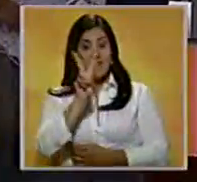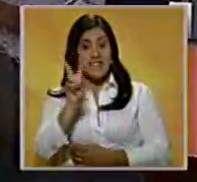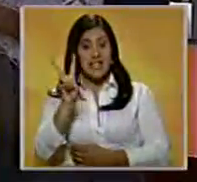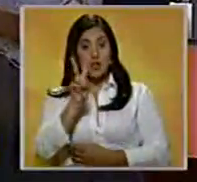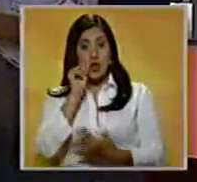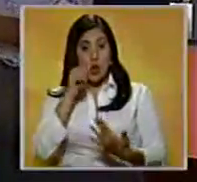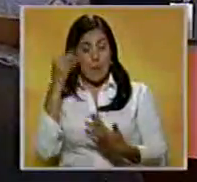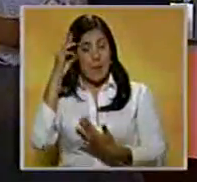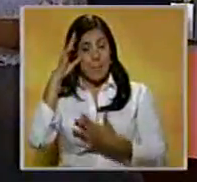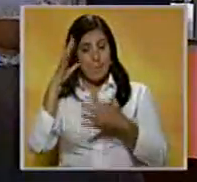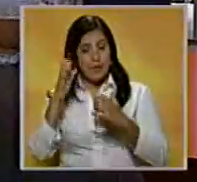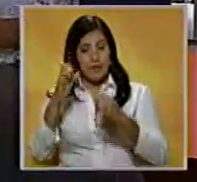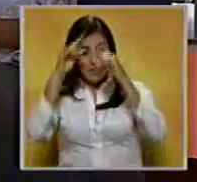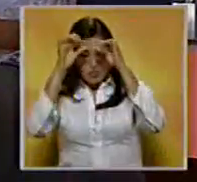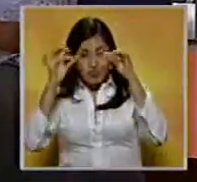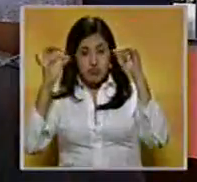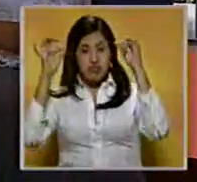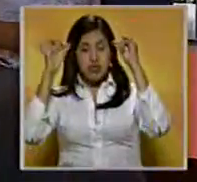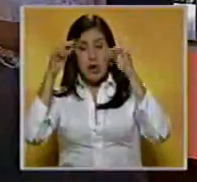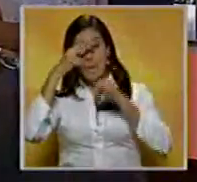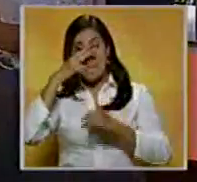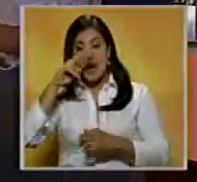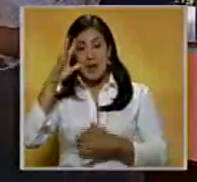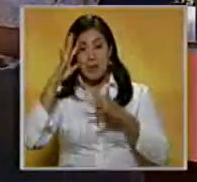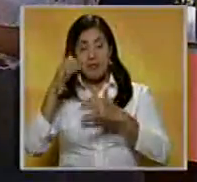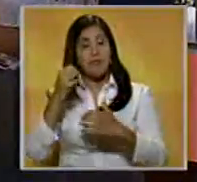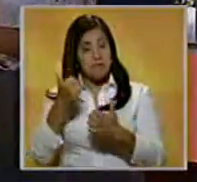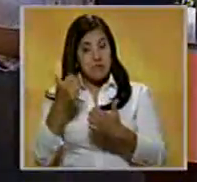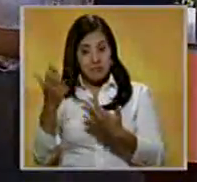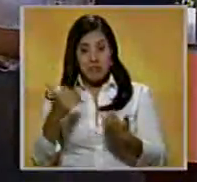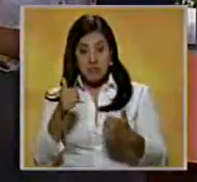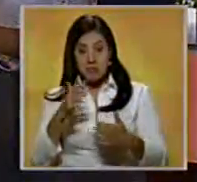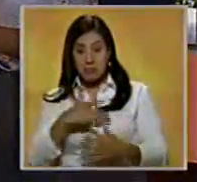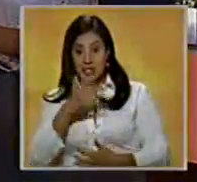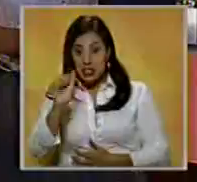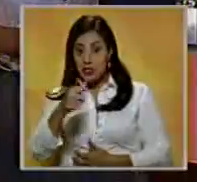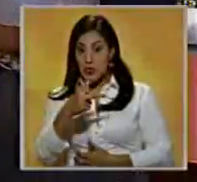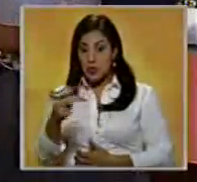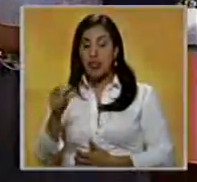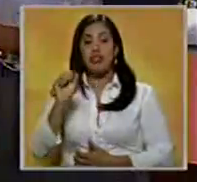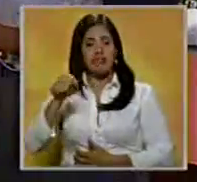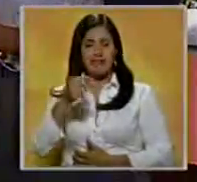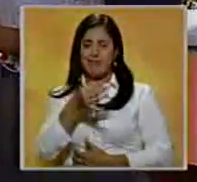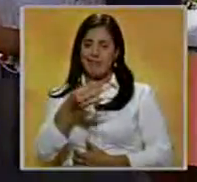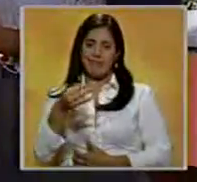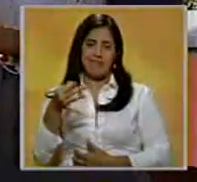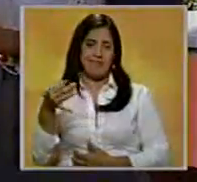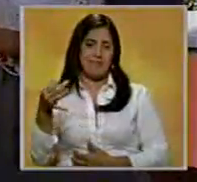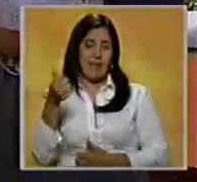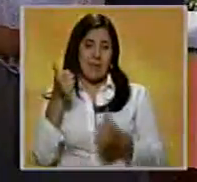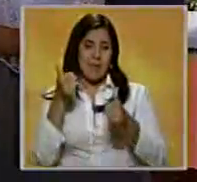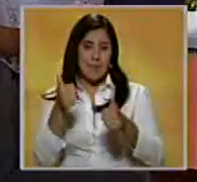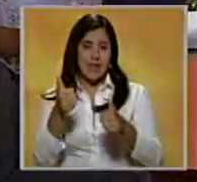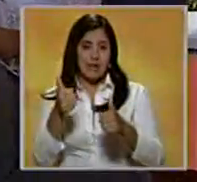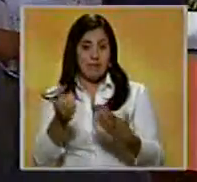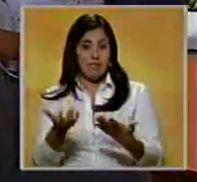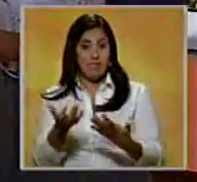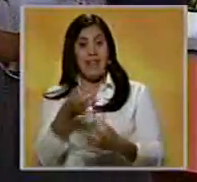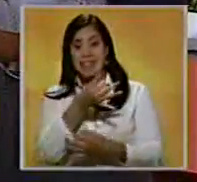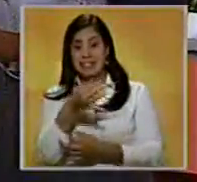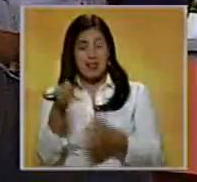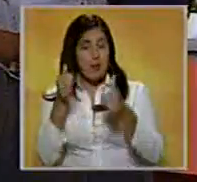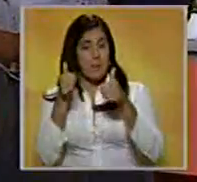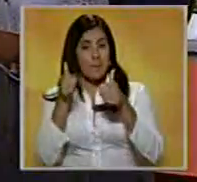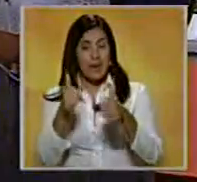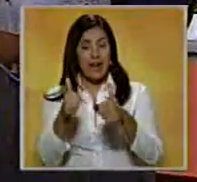el gran maestro Armando Manzanero. ¿La ha pasado muy bien, señor Manzanero, aquí en Venezuela? Excelentemente bien. Wow.